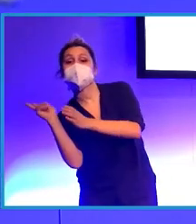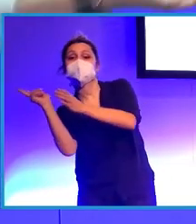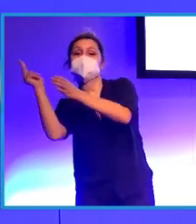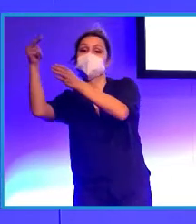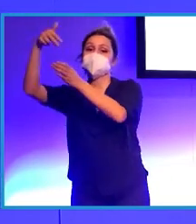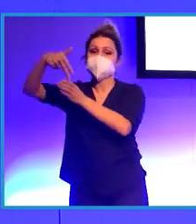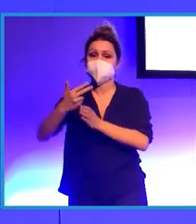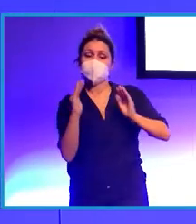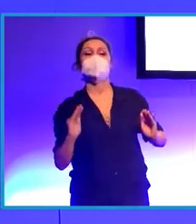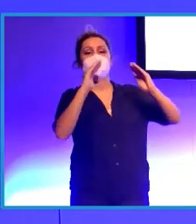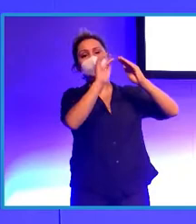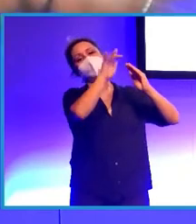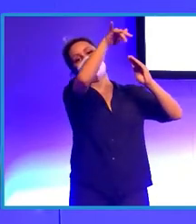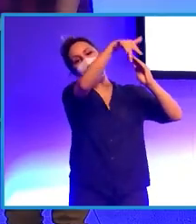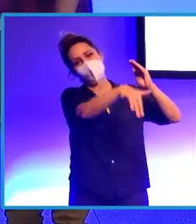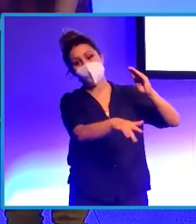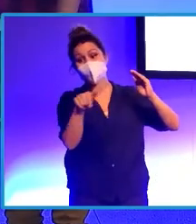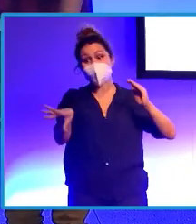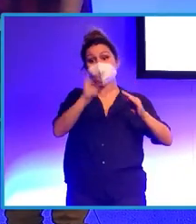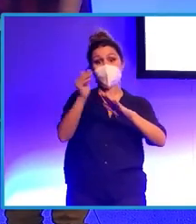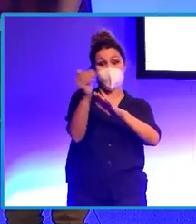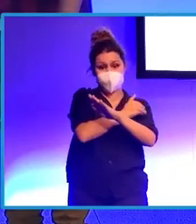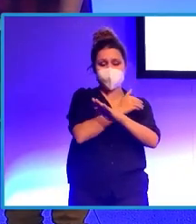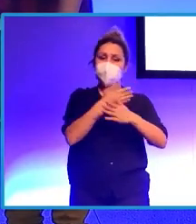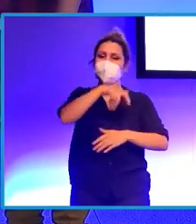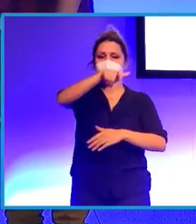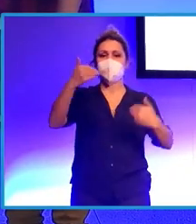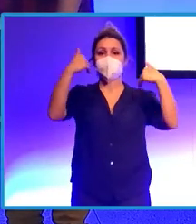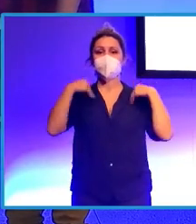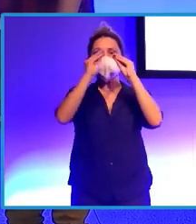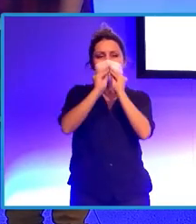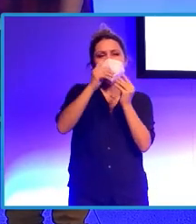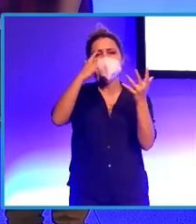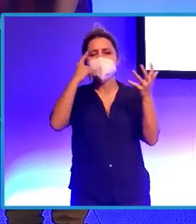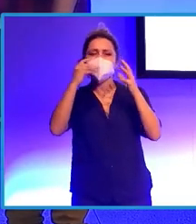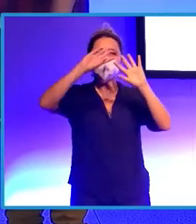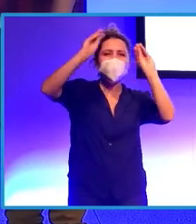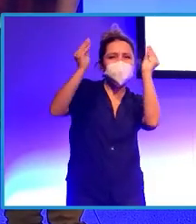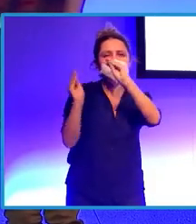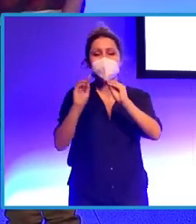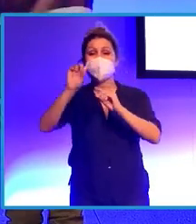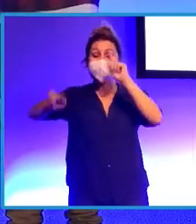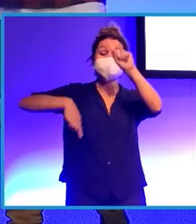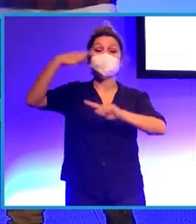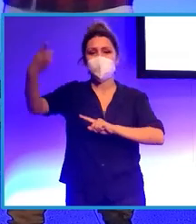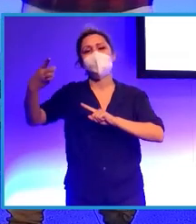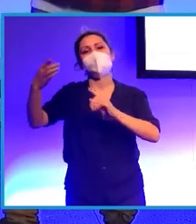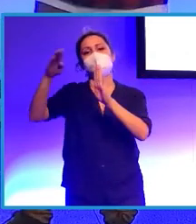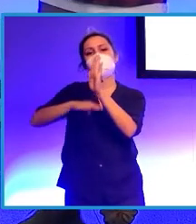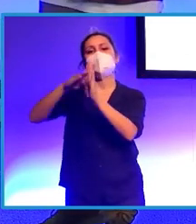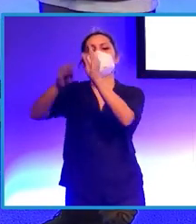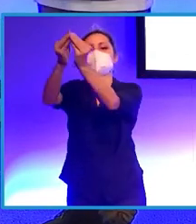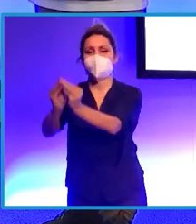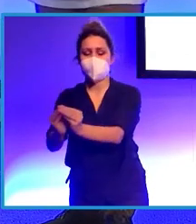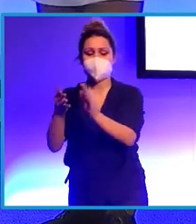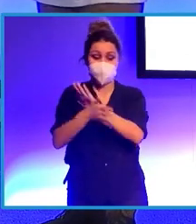al volcán. Claro, ellos se encargan de texturizarlo y después pasa a lo que decía él, que es la programación de todo eso. Tenemos que pensar siempre que tiene que